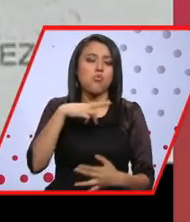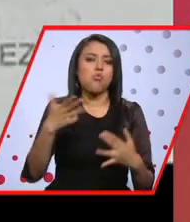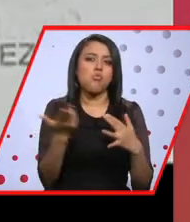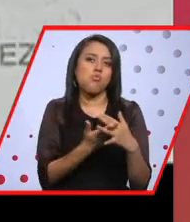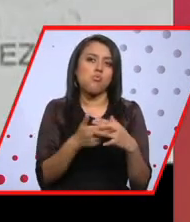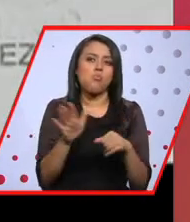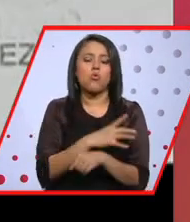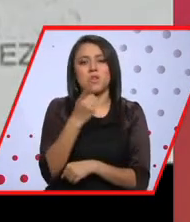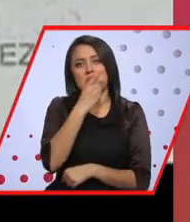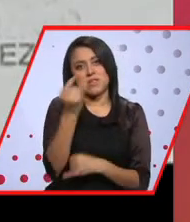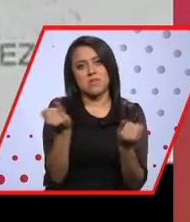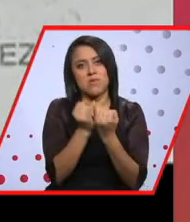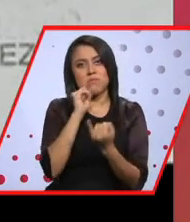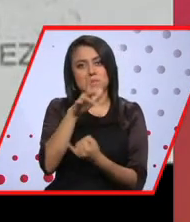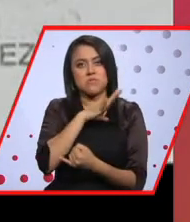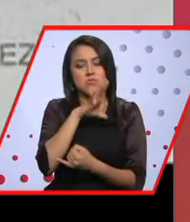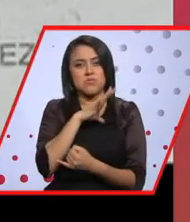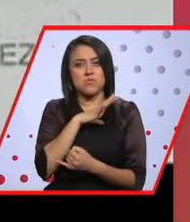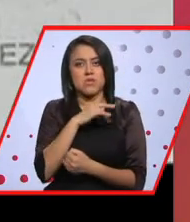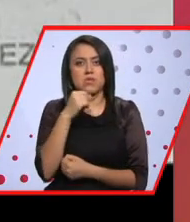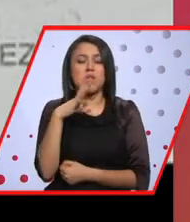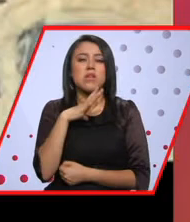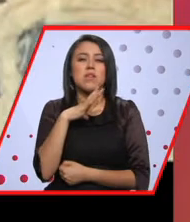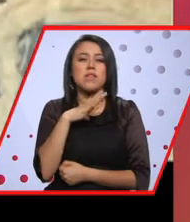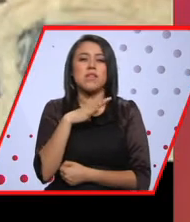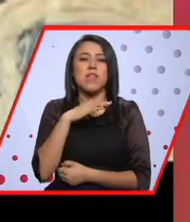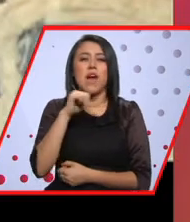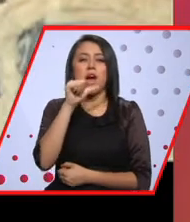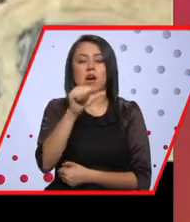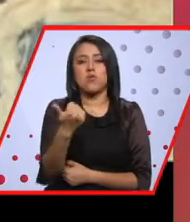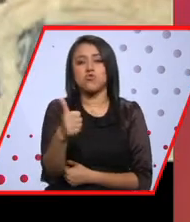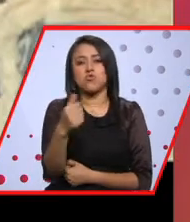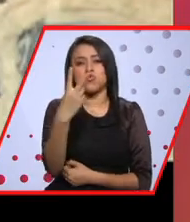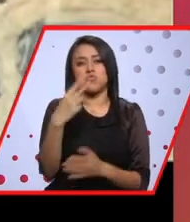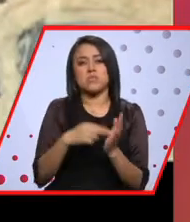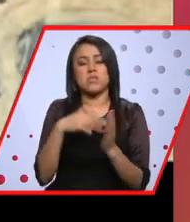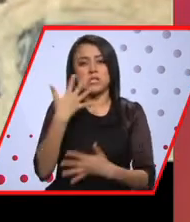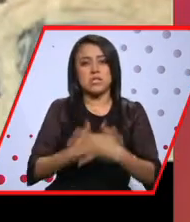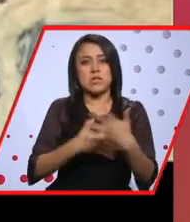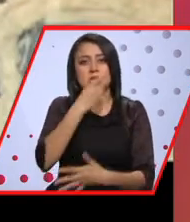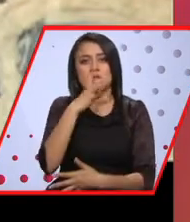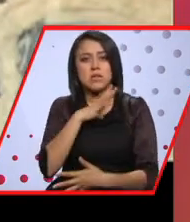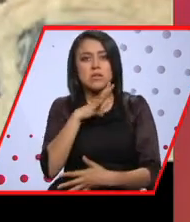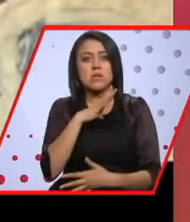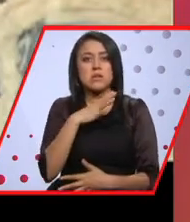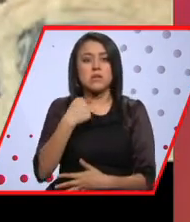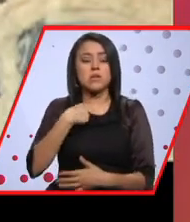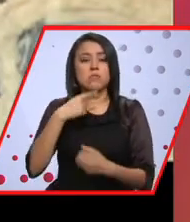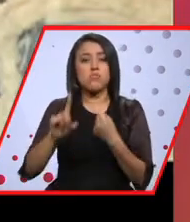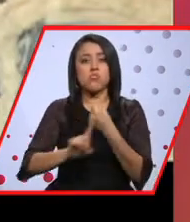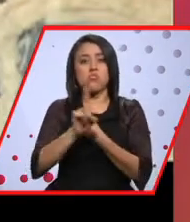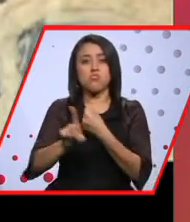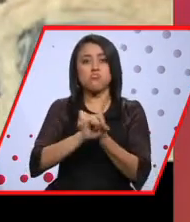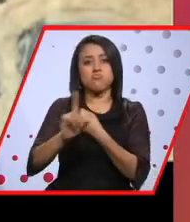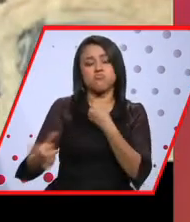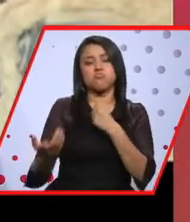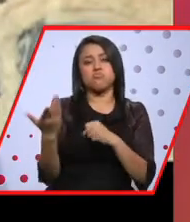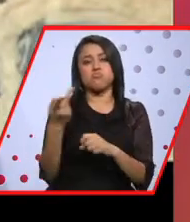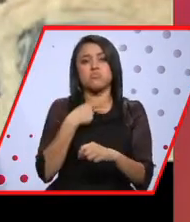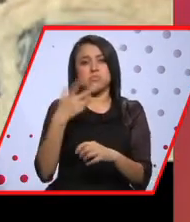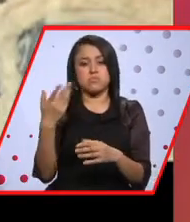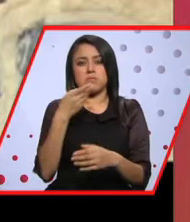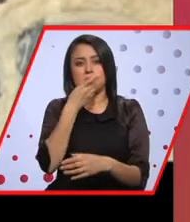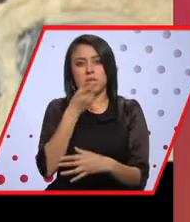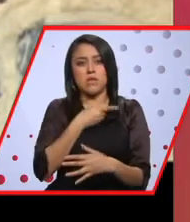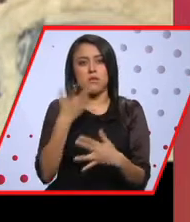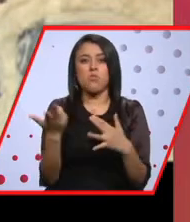denuncia que ella puso en agosto de 2015. Me amenazó porque denuncié a José y vino aquí a la casa a denunciarme. Y